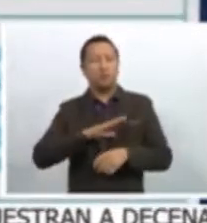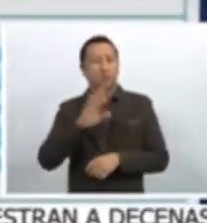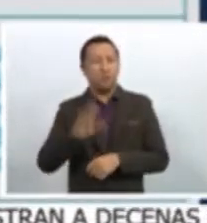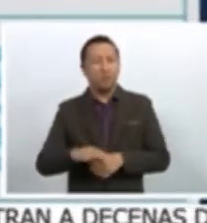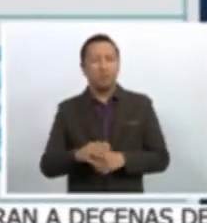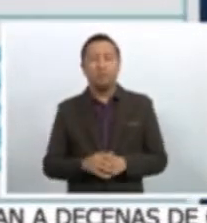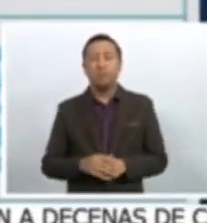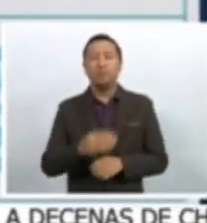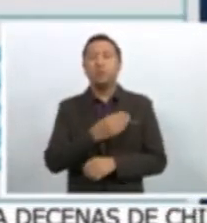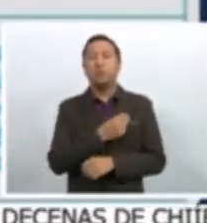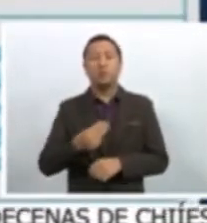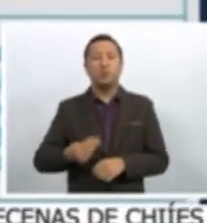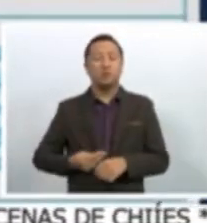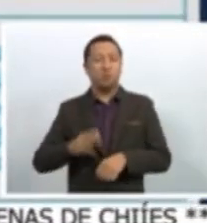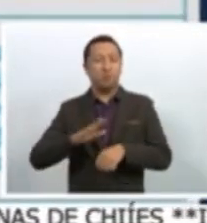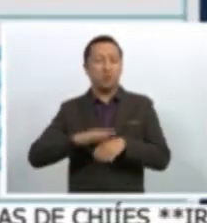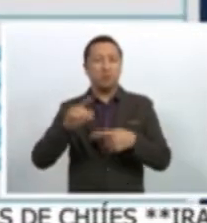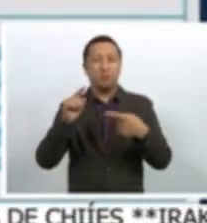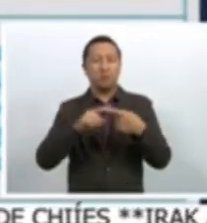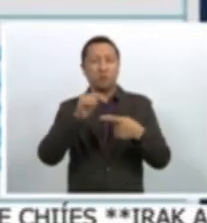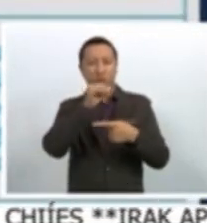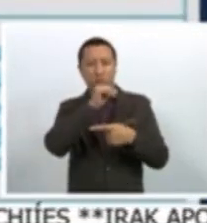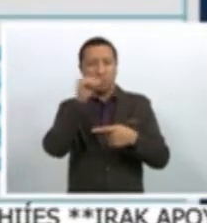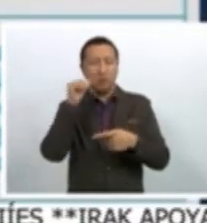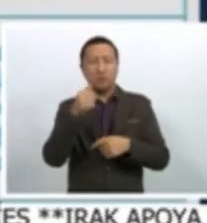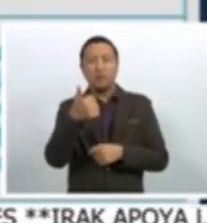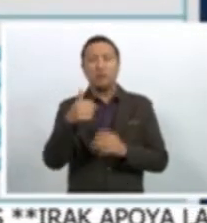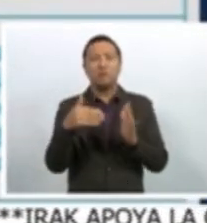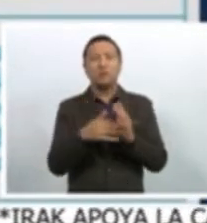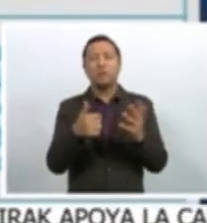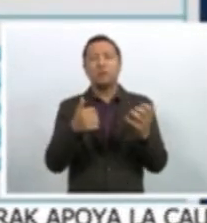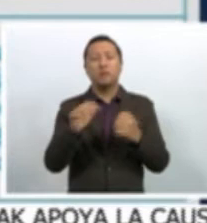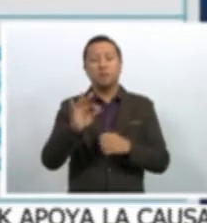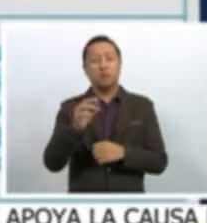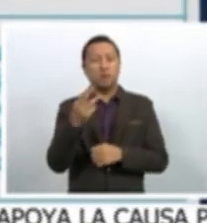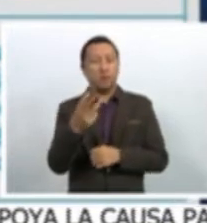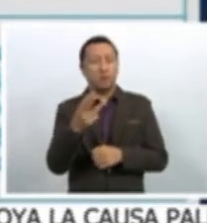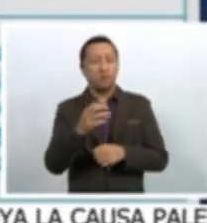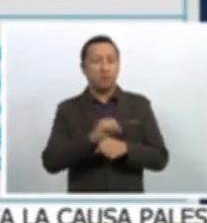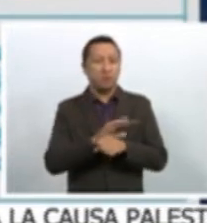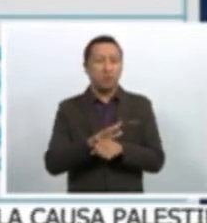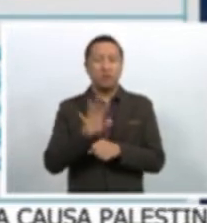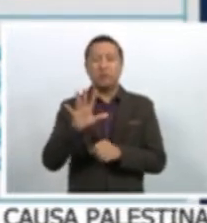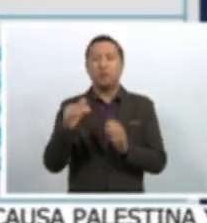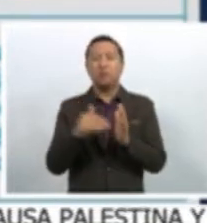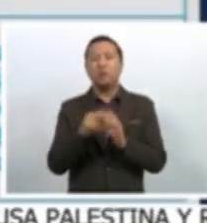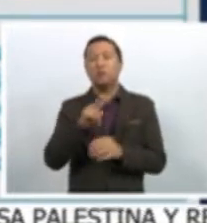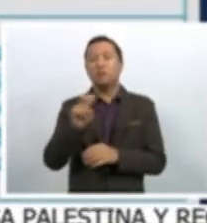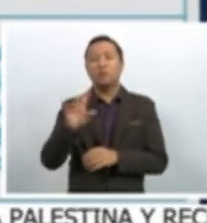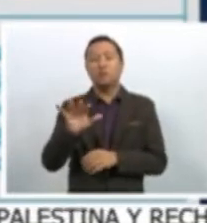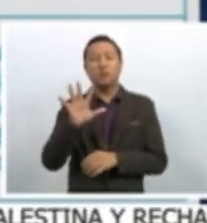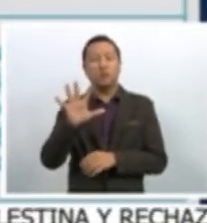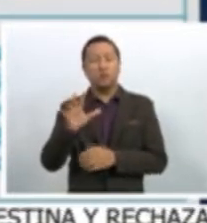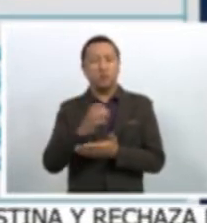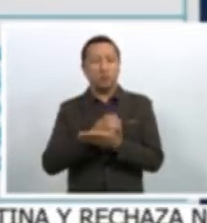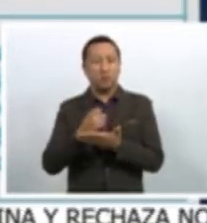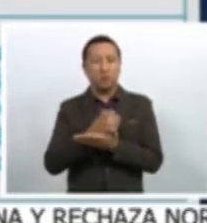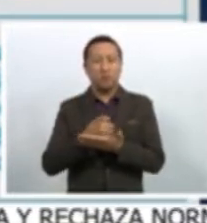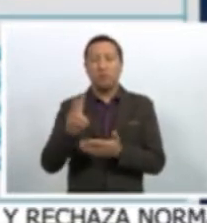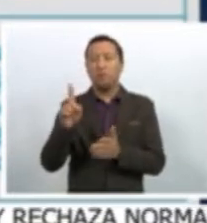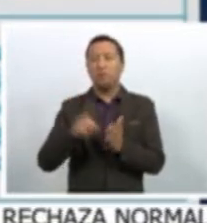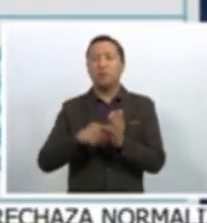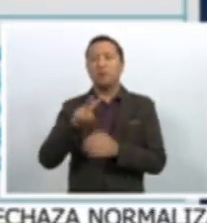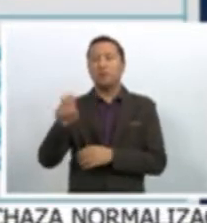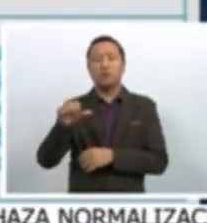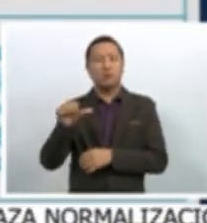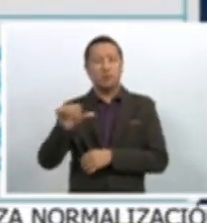con mayor número de pacientes positivos son Benito Juárez, que registra 6.643, de los cuales 5.255 se han recuperado y